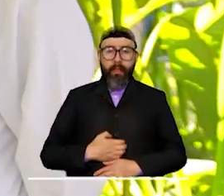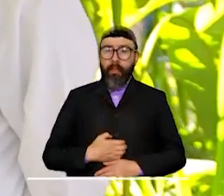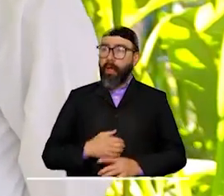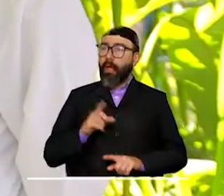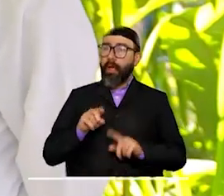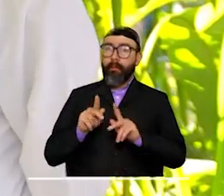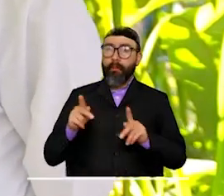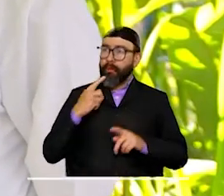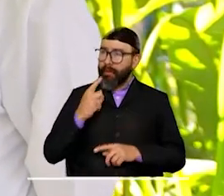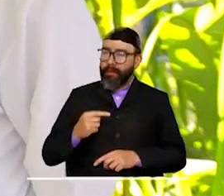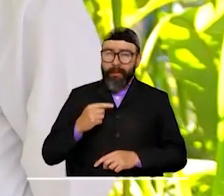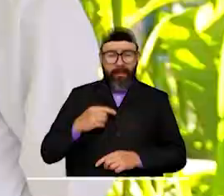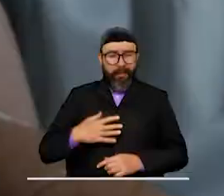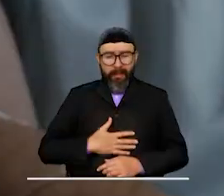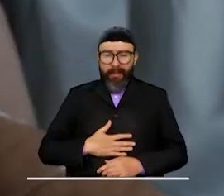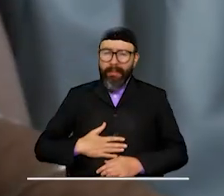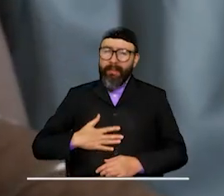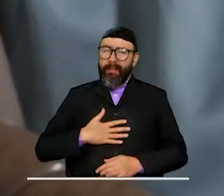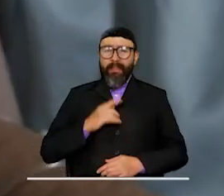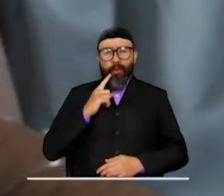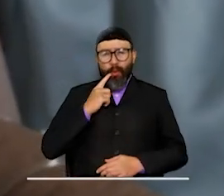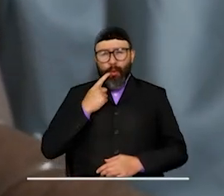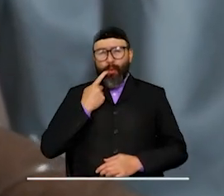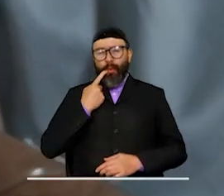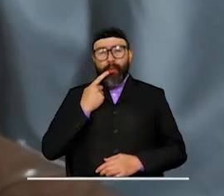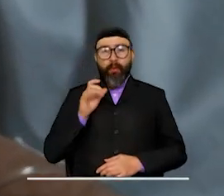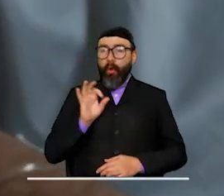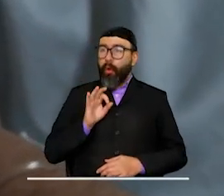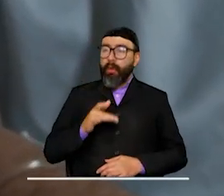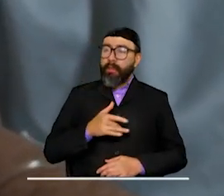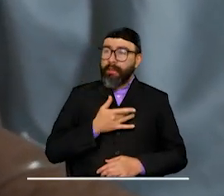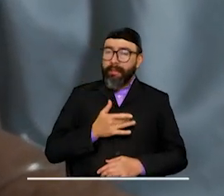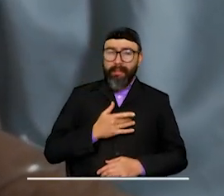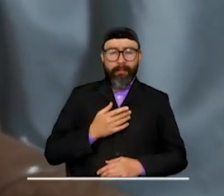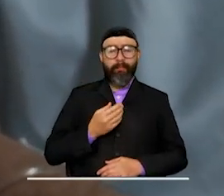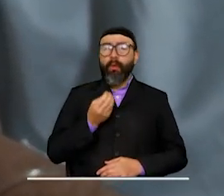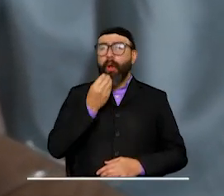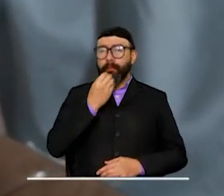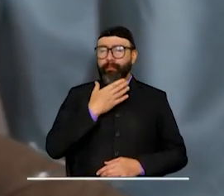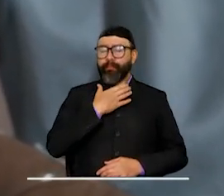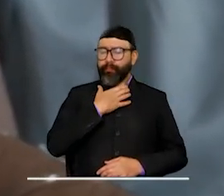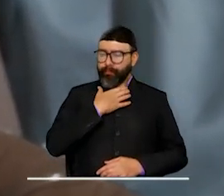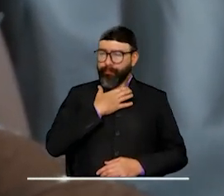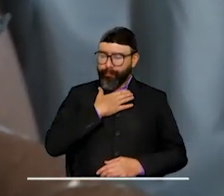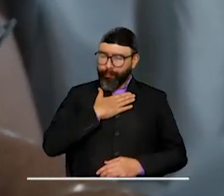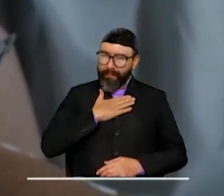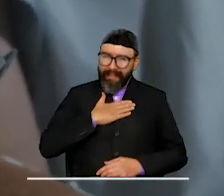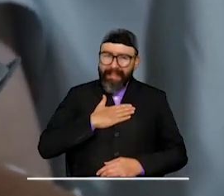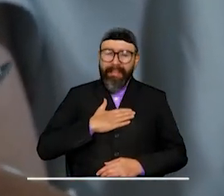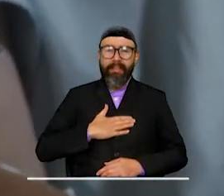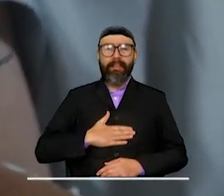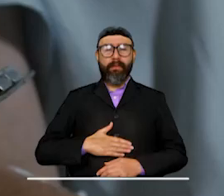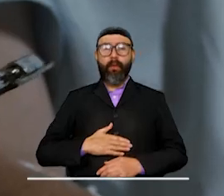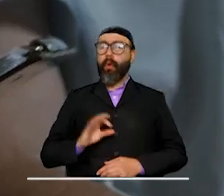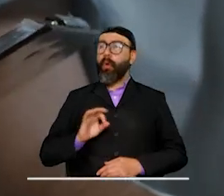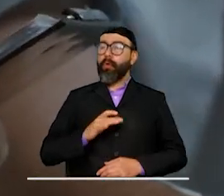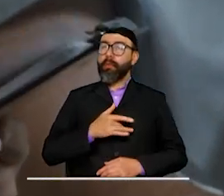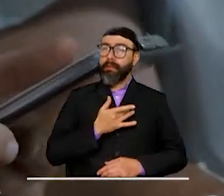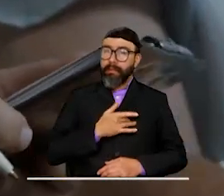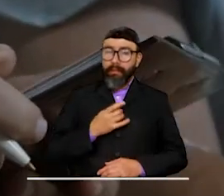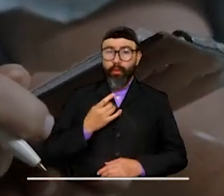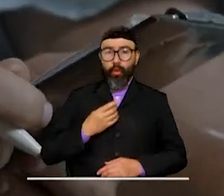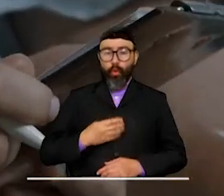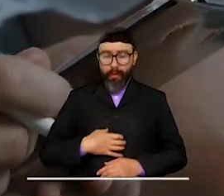manifiestan como una acidez o como una sensación de taco en la garganta o una sensación de dolor en la boca